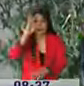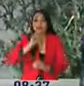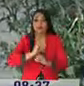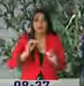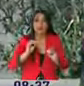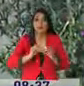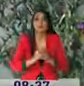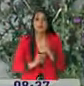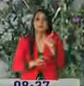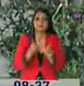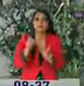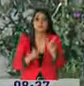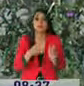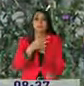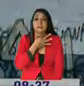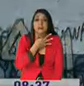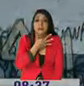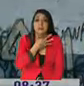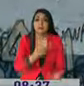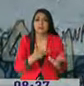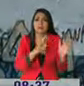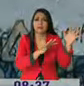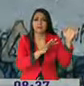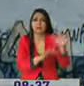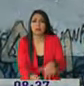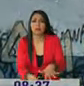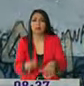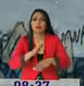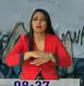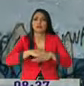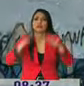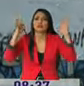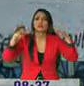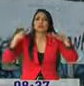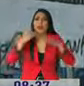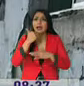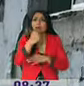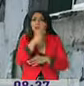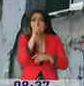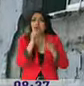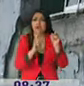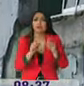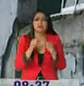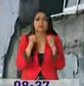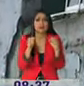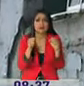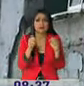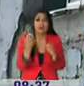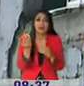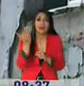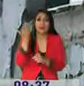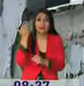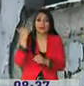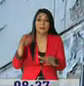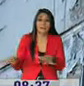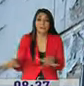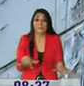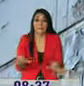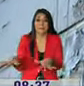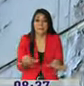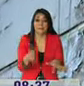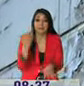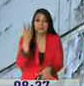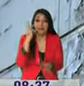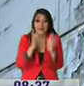el temor de los moradores es que se produzca algún derrumbe por las Fuertes lluvias dicen que el problema se dio cuando se registró el terremoto El